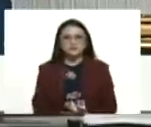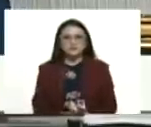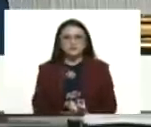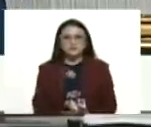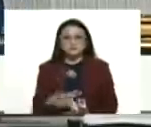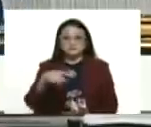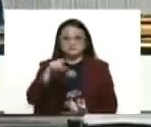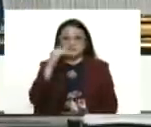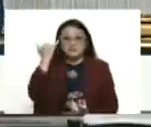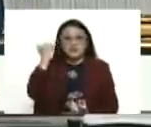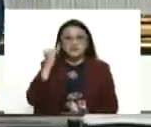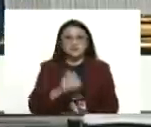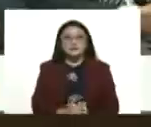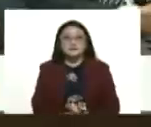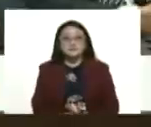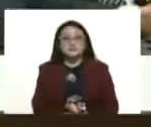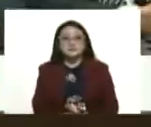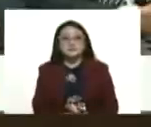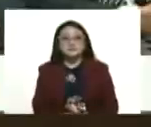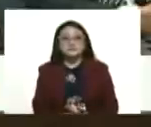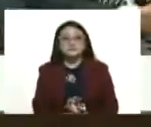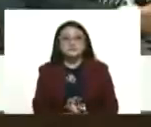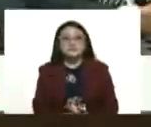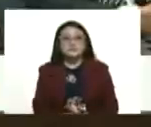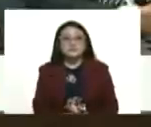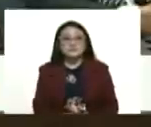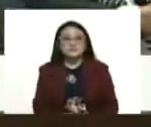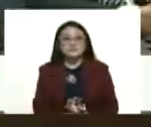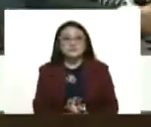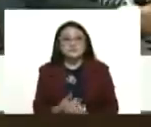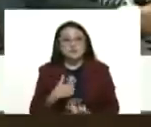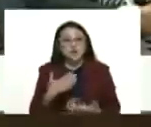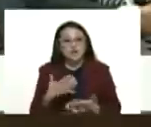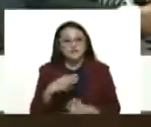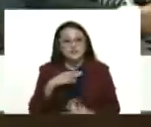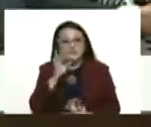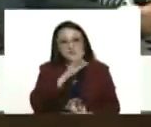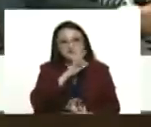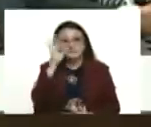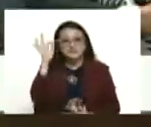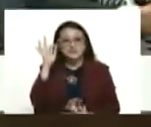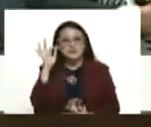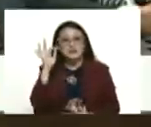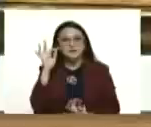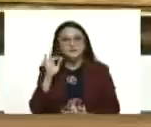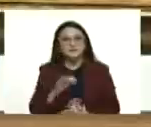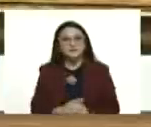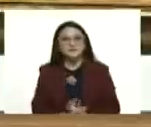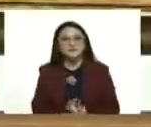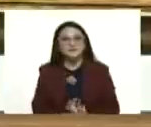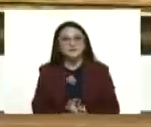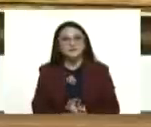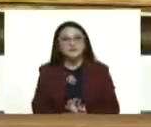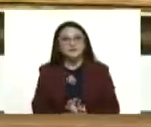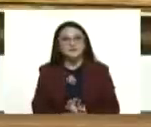Imagínense ustedes. Yo que nací en la parte francoparlante de Barquisimeto, del cielo, yo nací en la parte angloparlante de